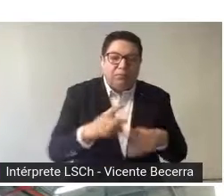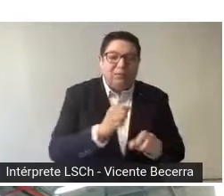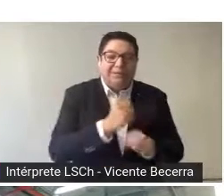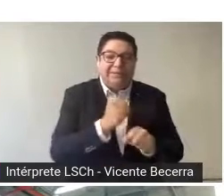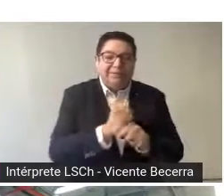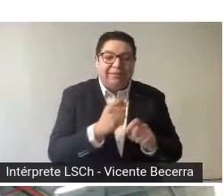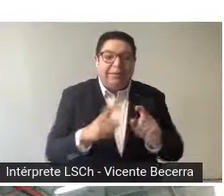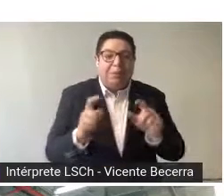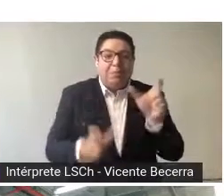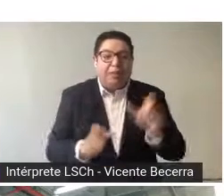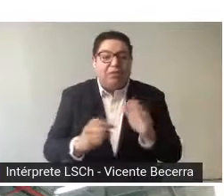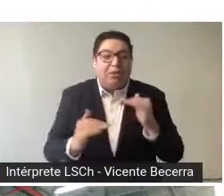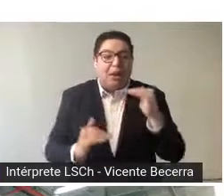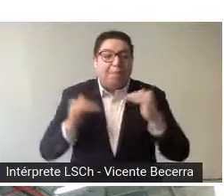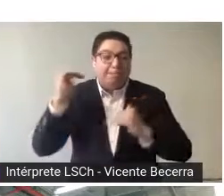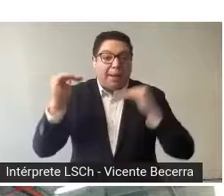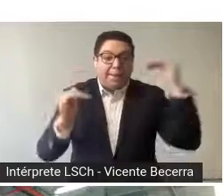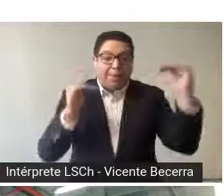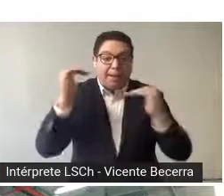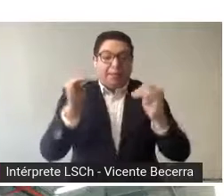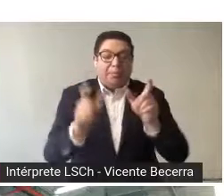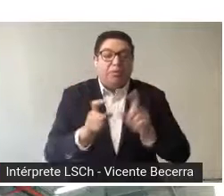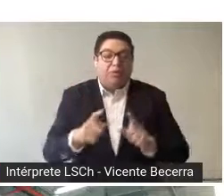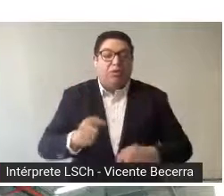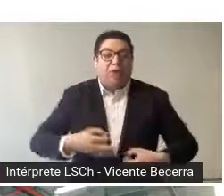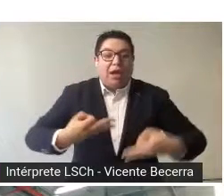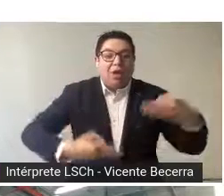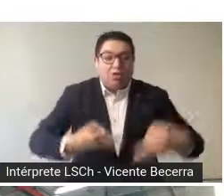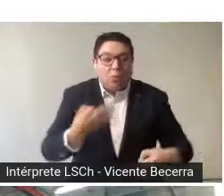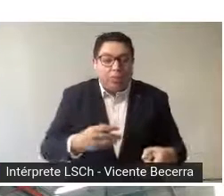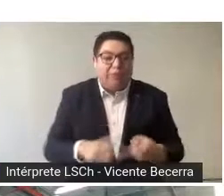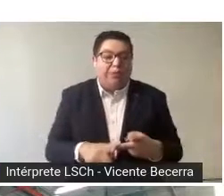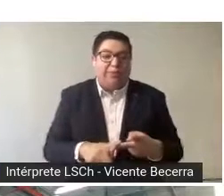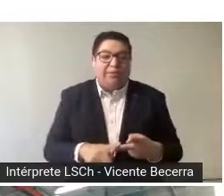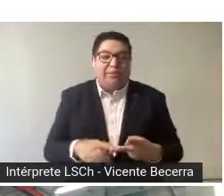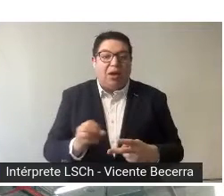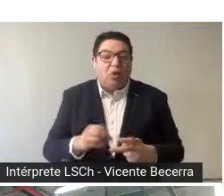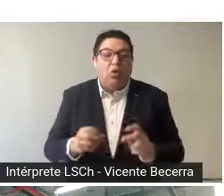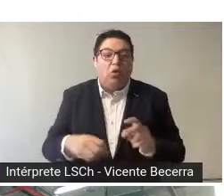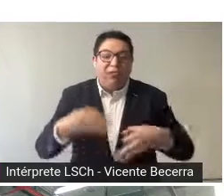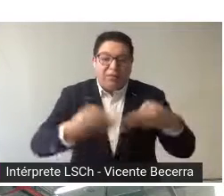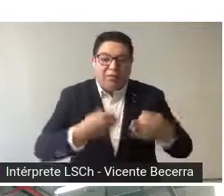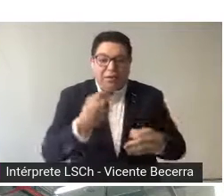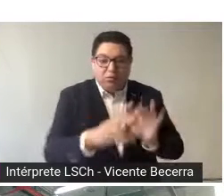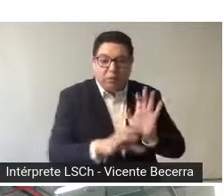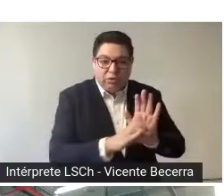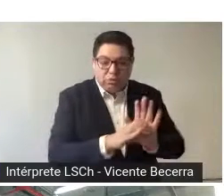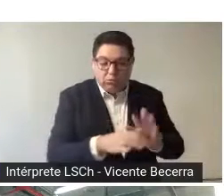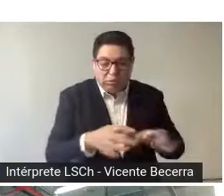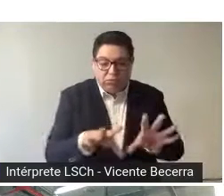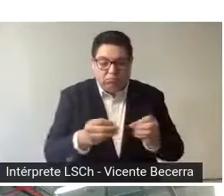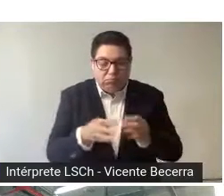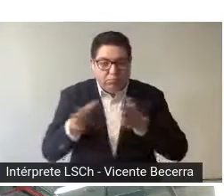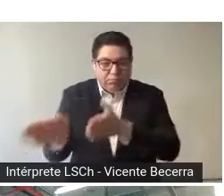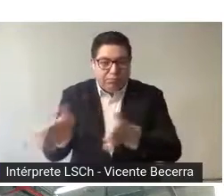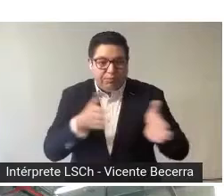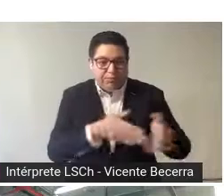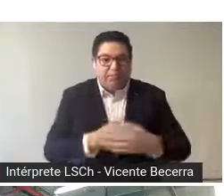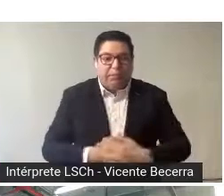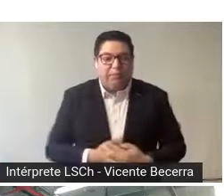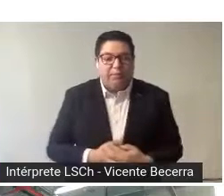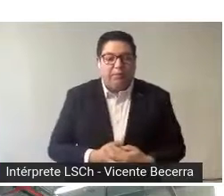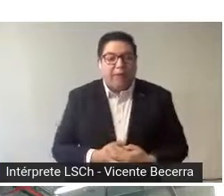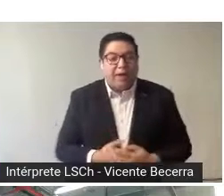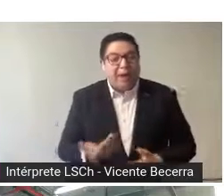altas autoridades del país, ya sean del Poder Judicial o ya sea del Tribunal Constitucional. A mí me tocó aquel